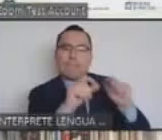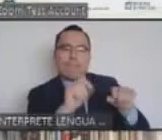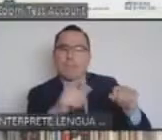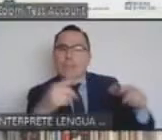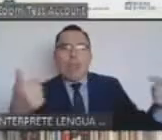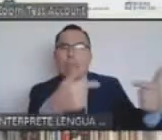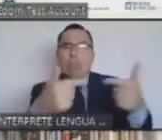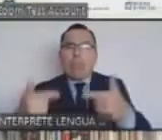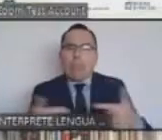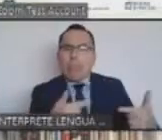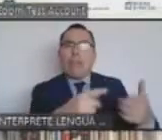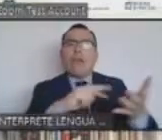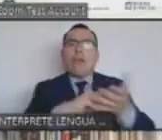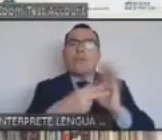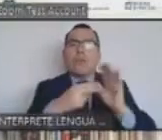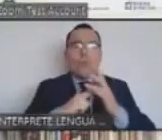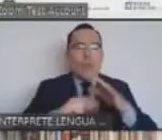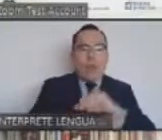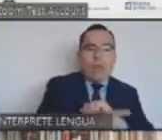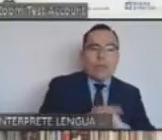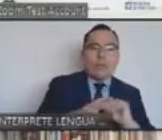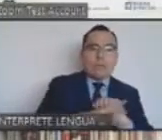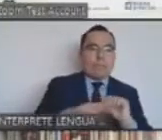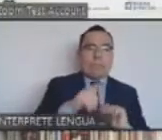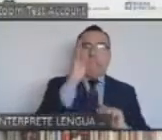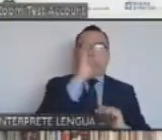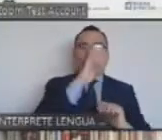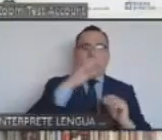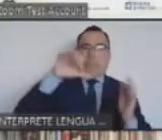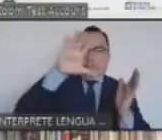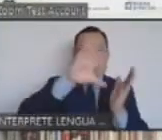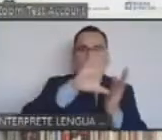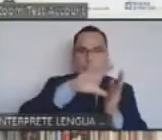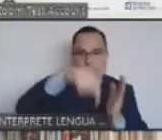y tráfico de influencias y la corrupción en Chile.